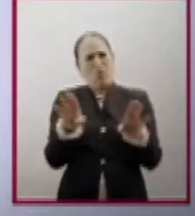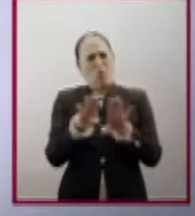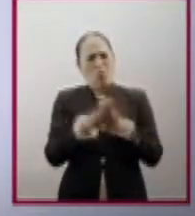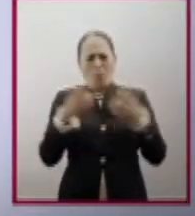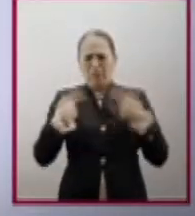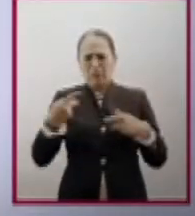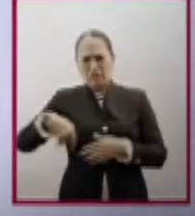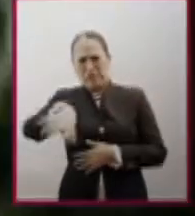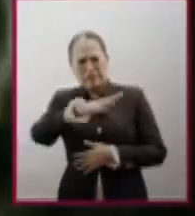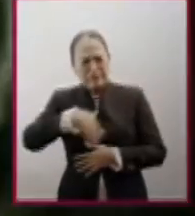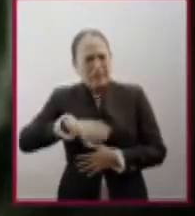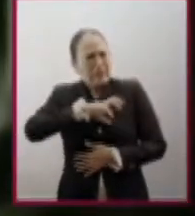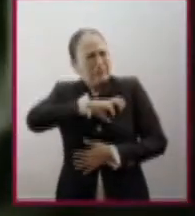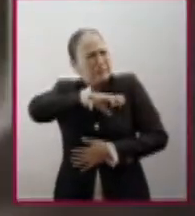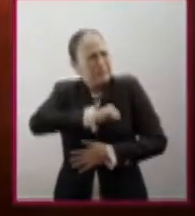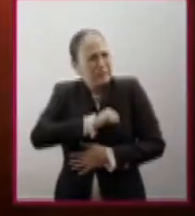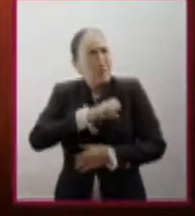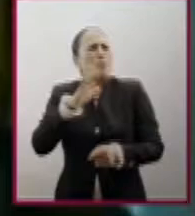esta bebida?